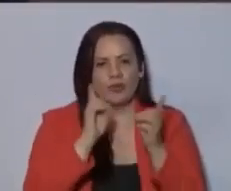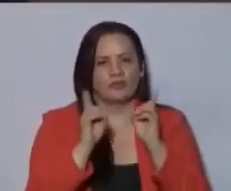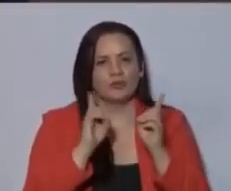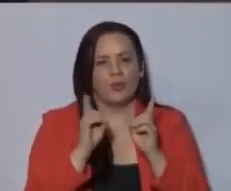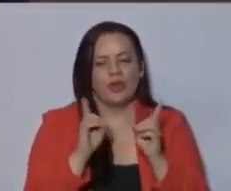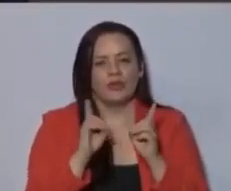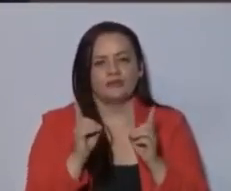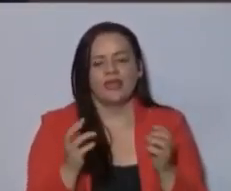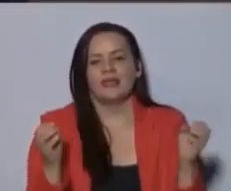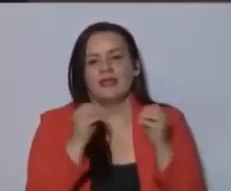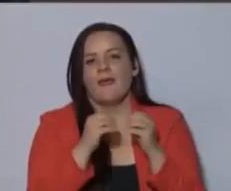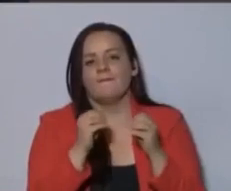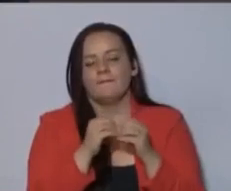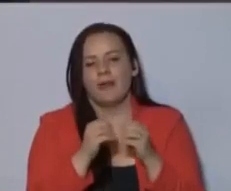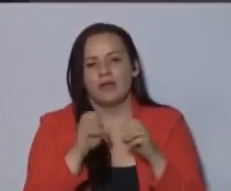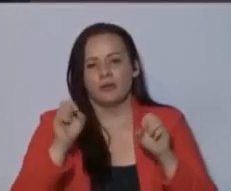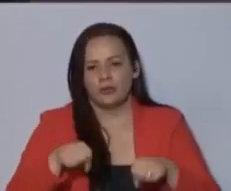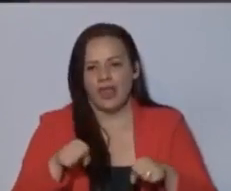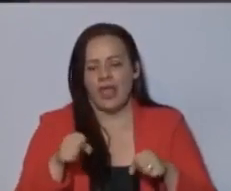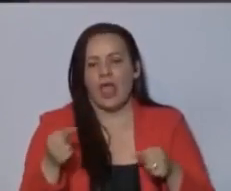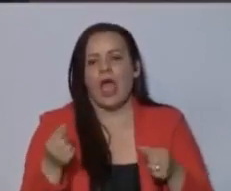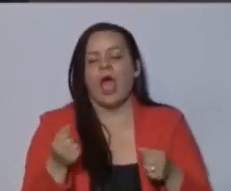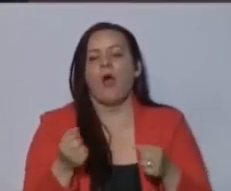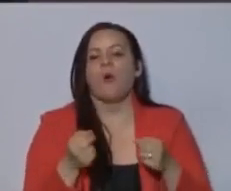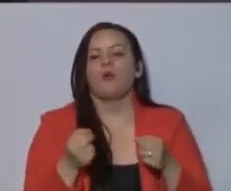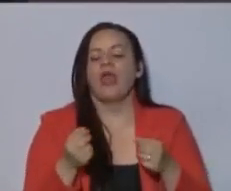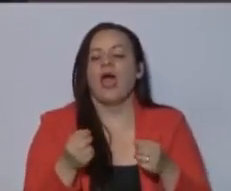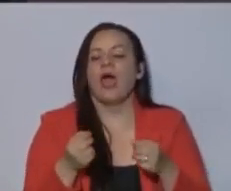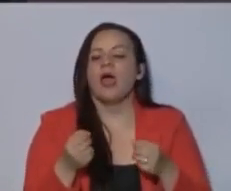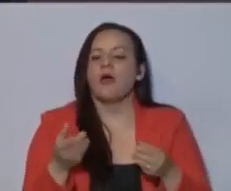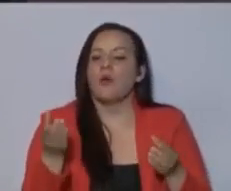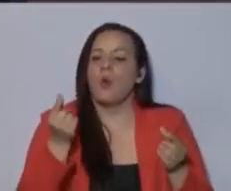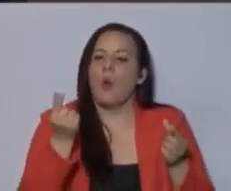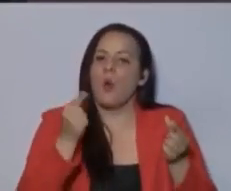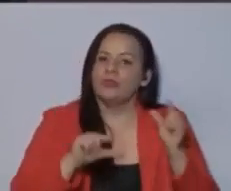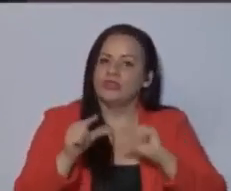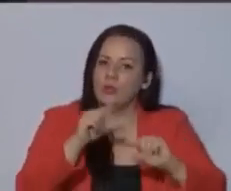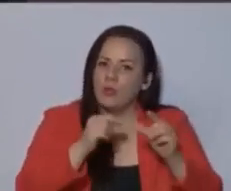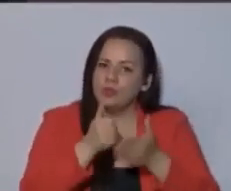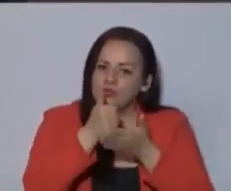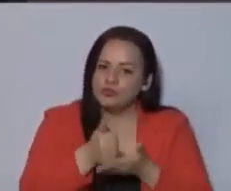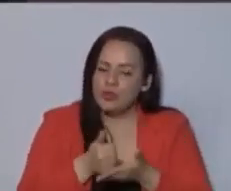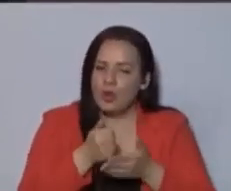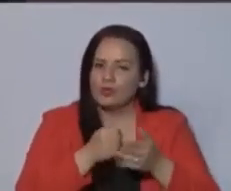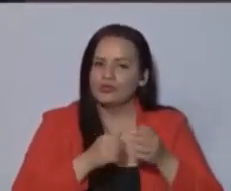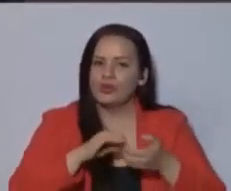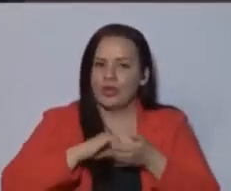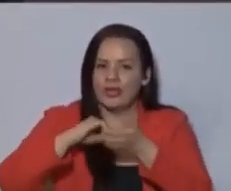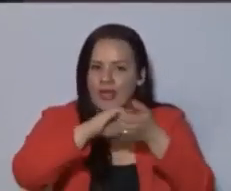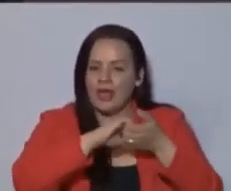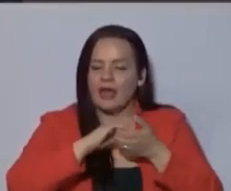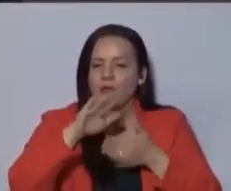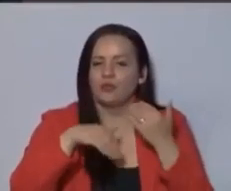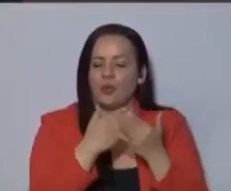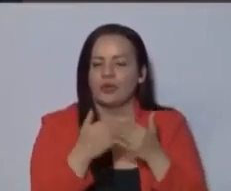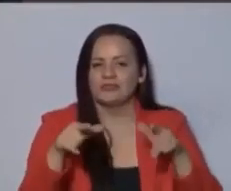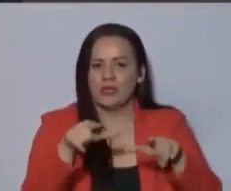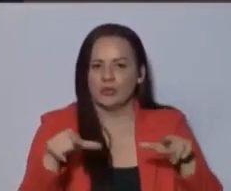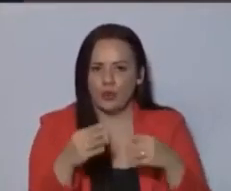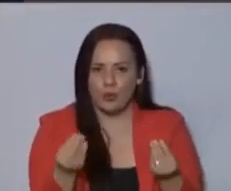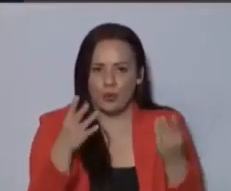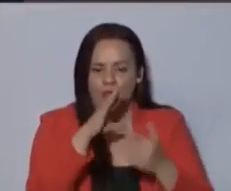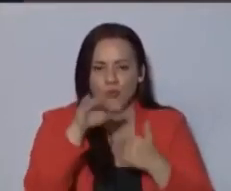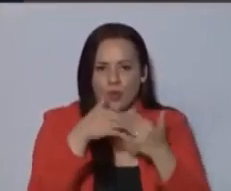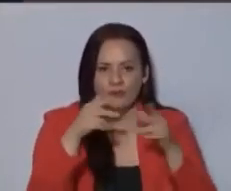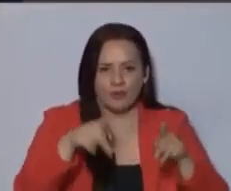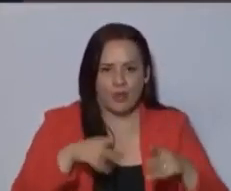sería mucho más potable una contribución solidaria que no sea exclusivamente del sector público, sino de todas aquellas personas físicas